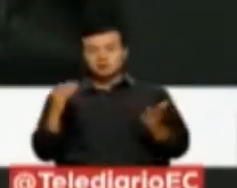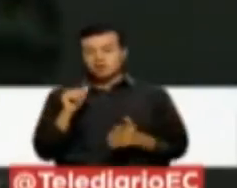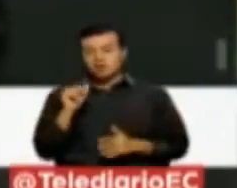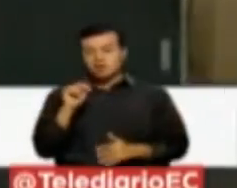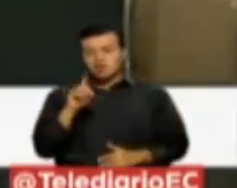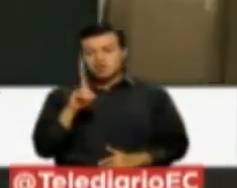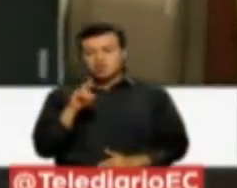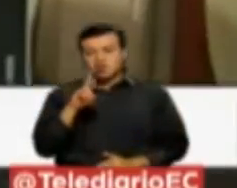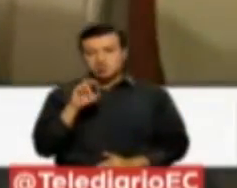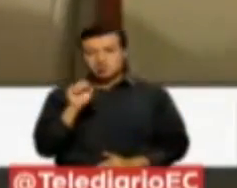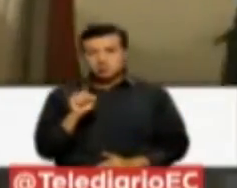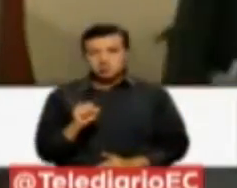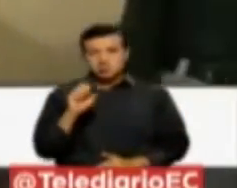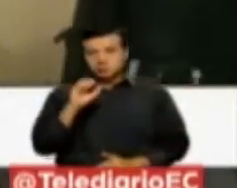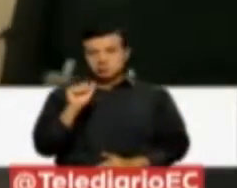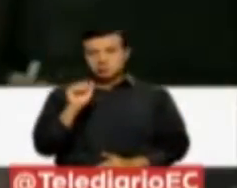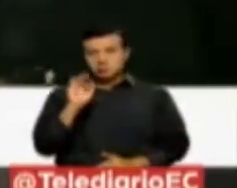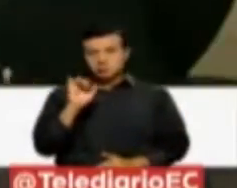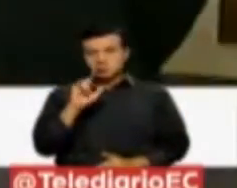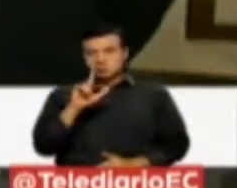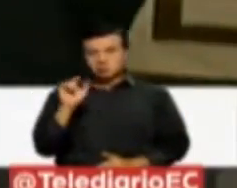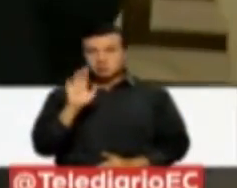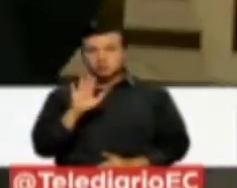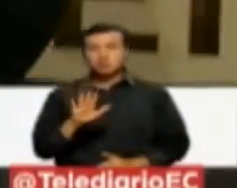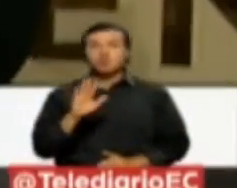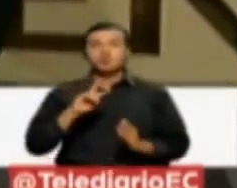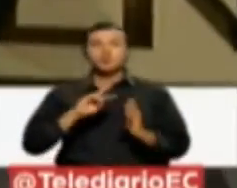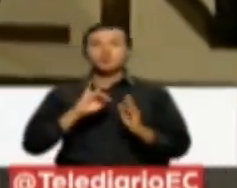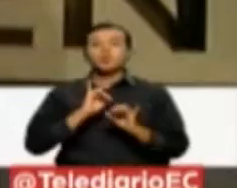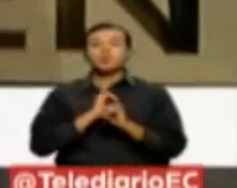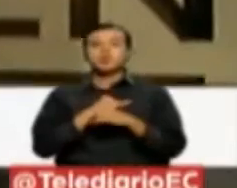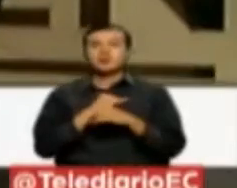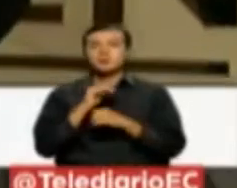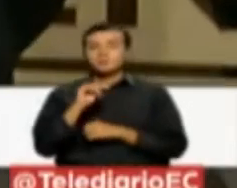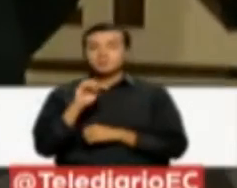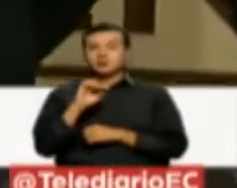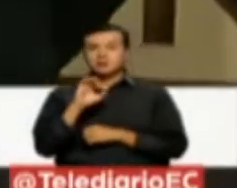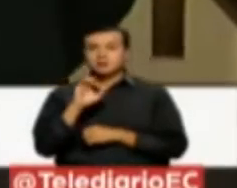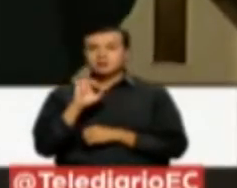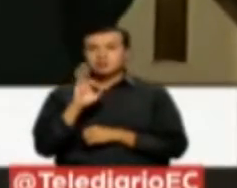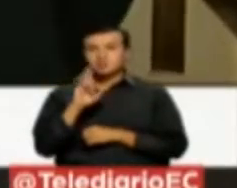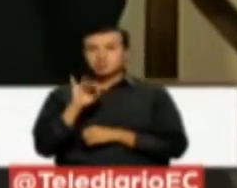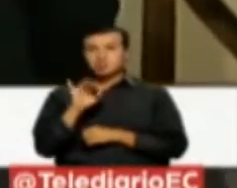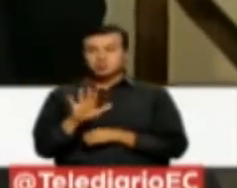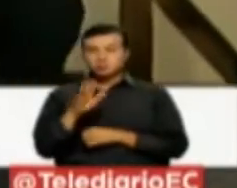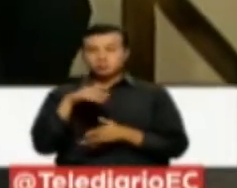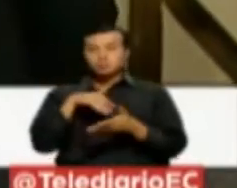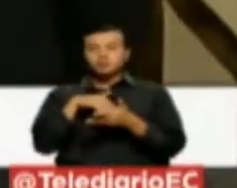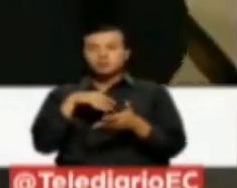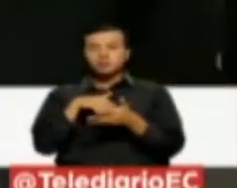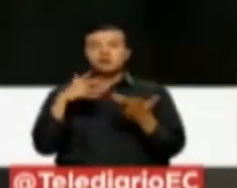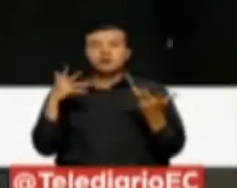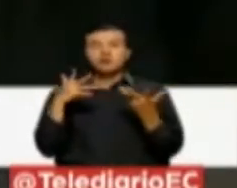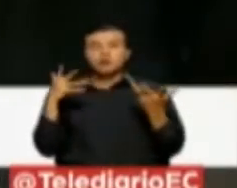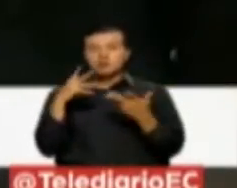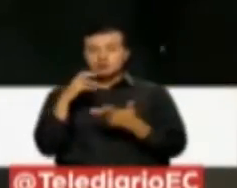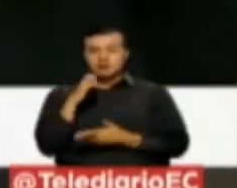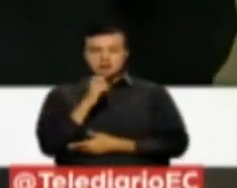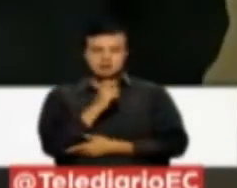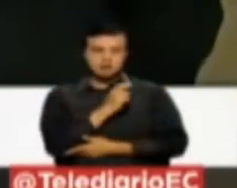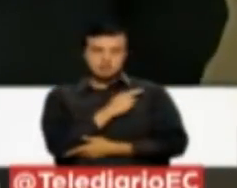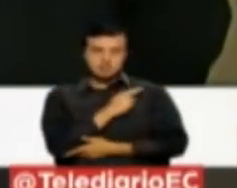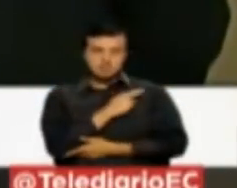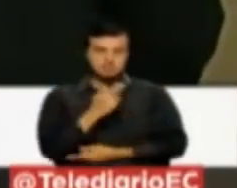Andrés Castillón. Él es ingeniero en mecatrónica. Estudió en la ESPE, se graduó hace un par de años y ya